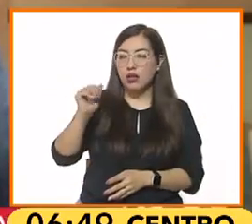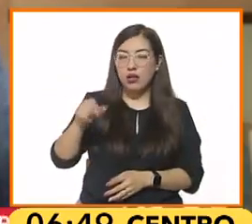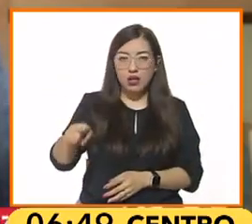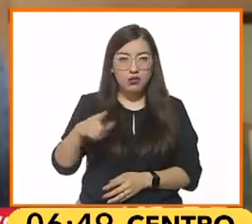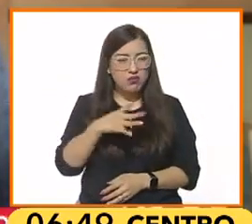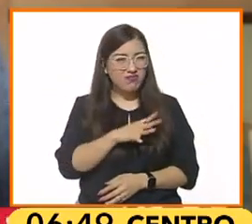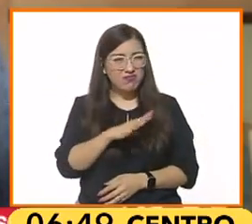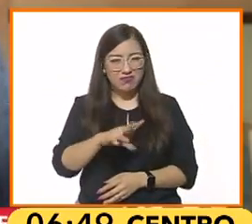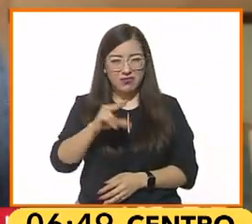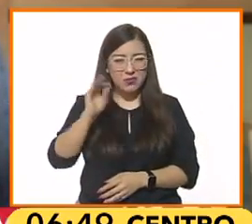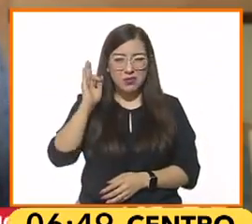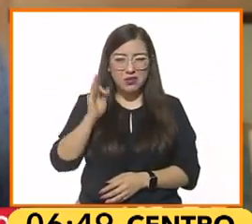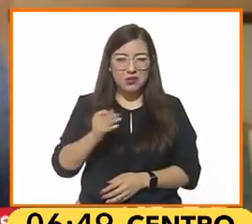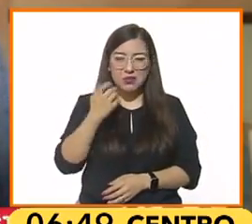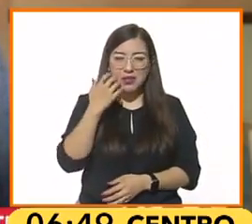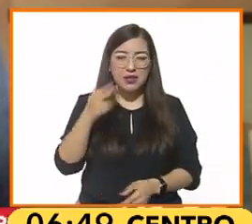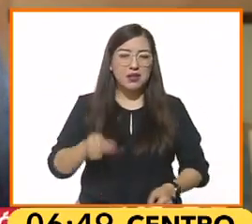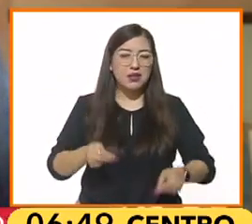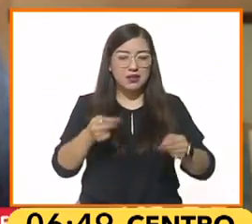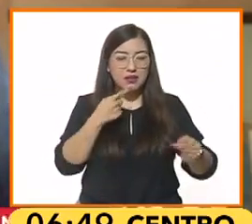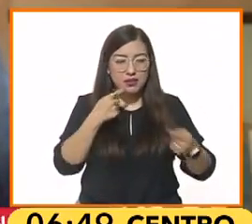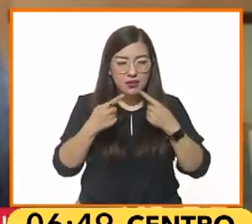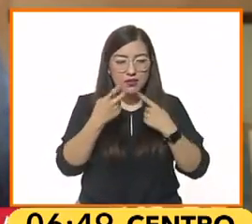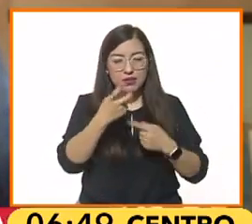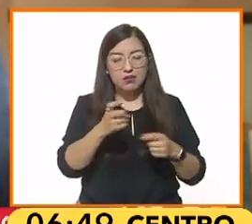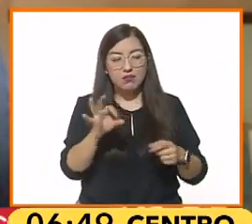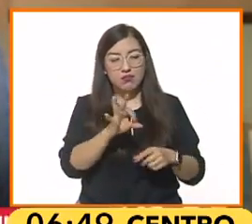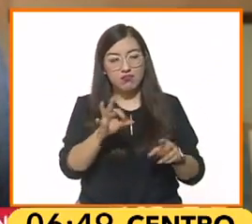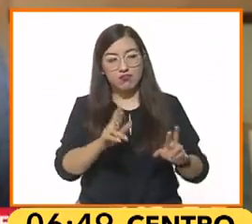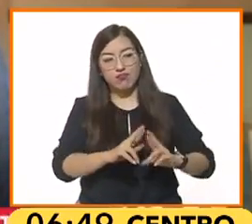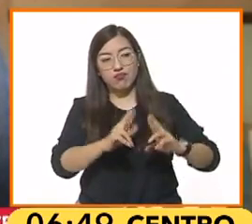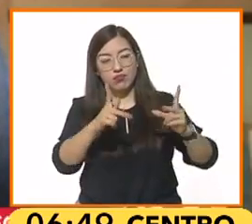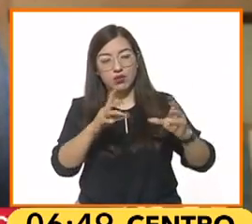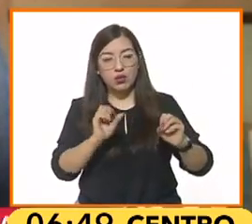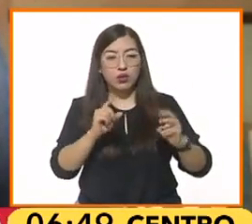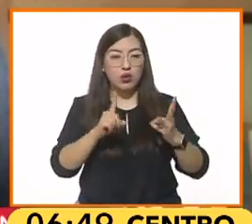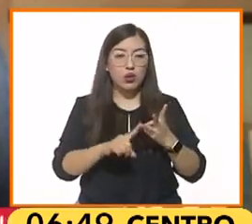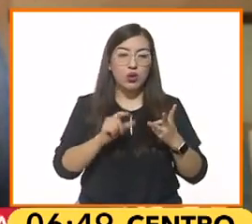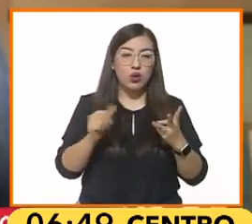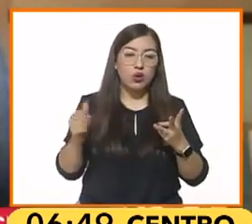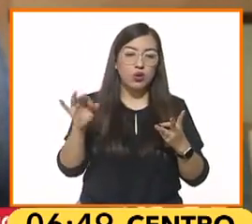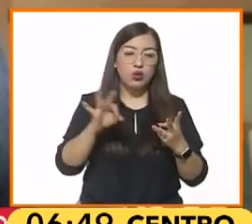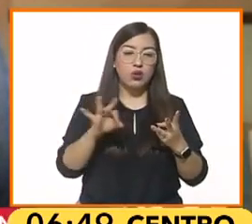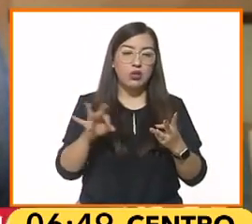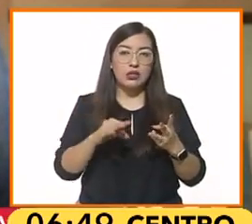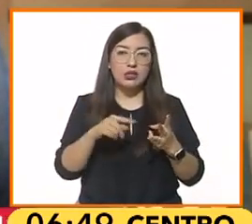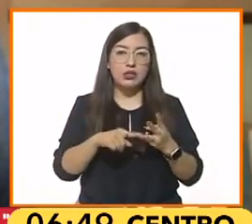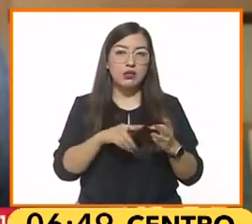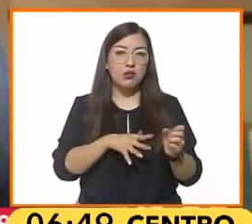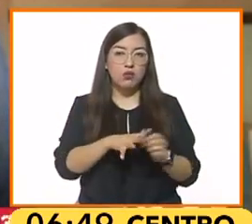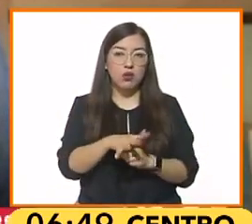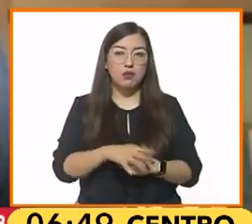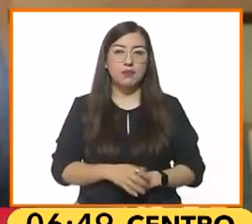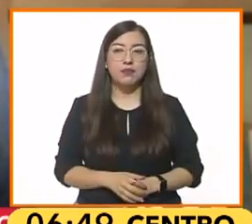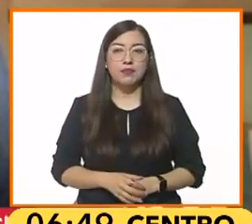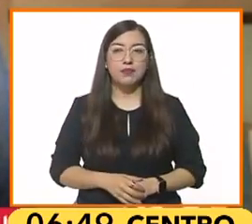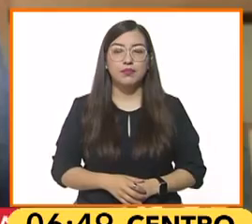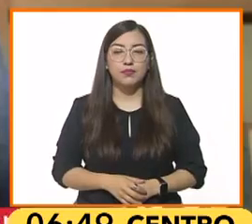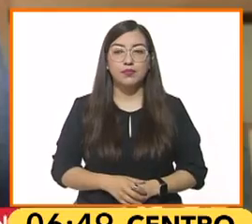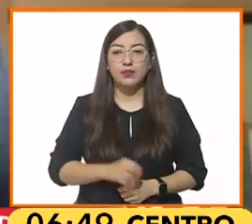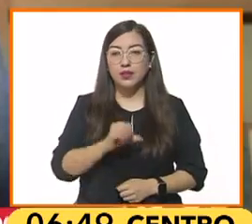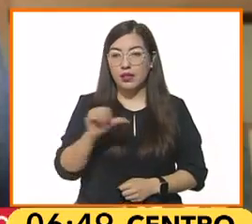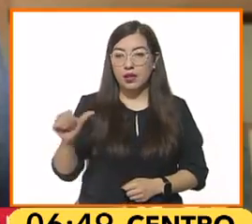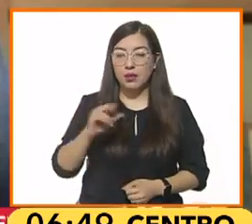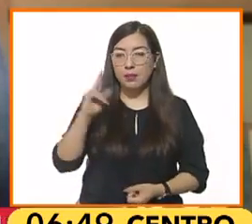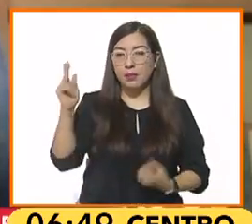negociar algo que pues se puede romper en cualquier momento. Claro. Otra línea me parece que podría ser el de presionar a los países